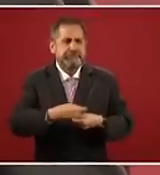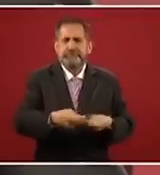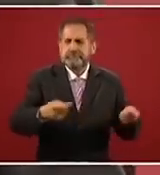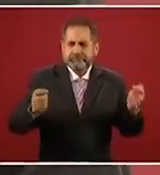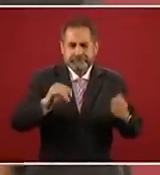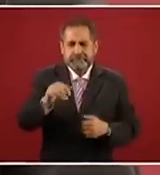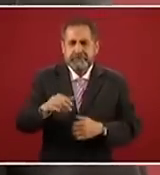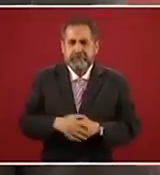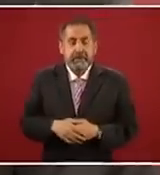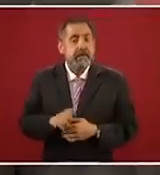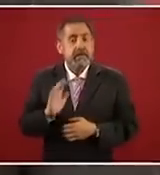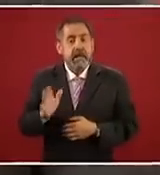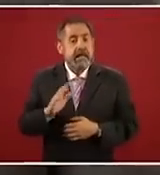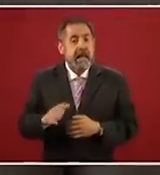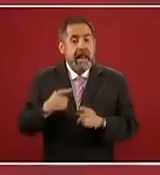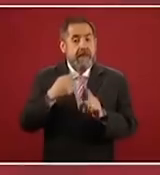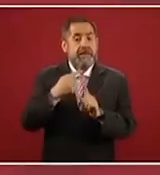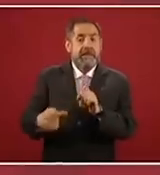por la mitad